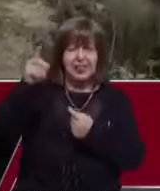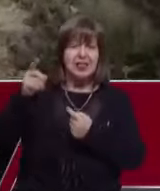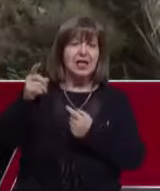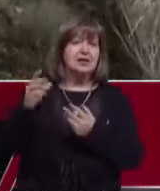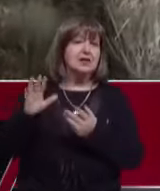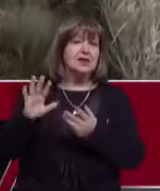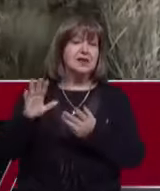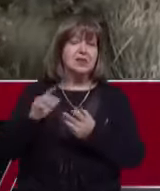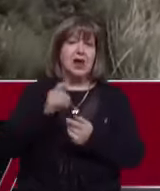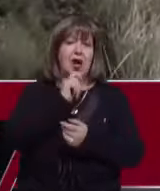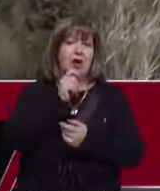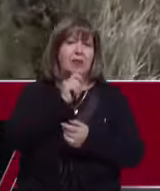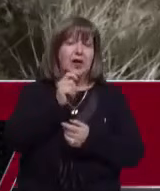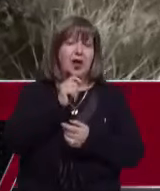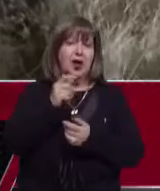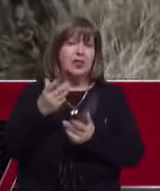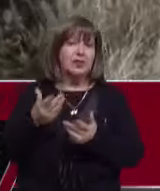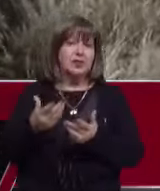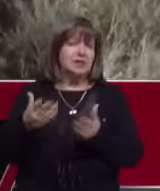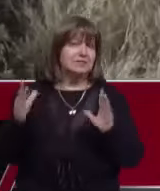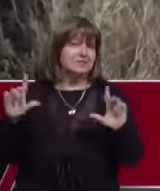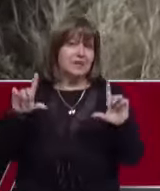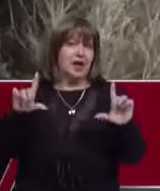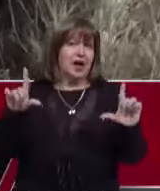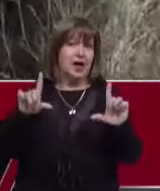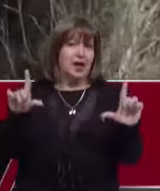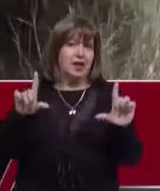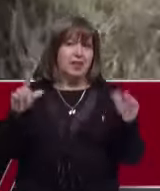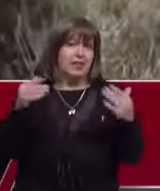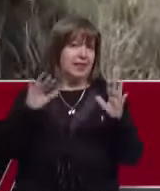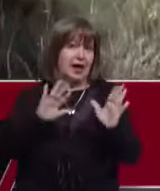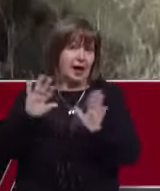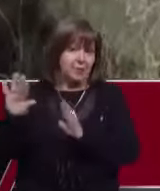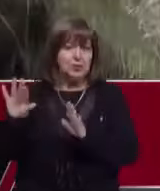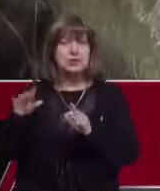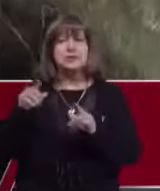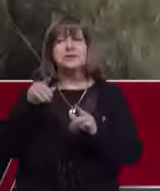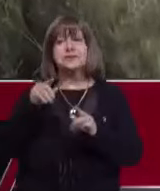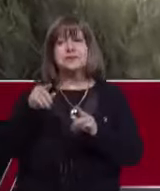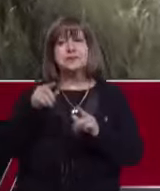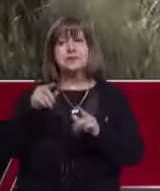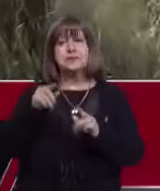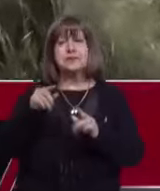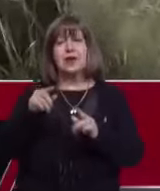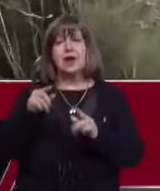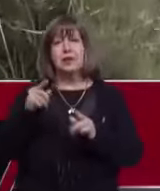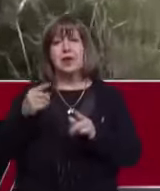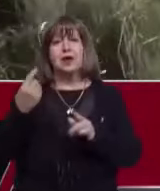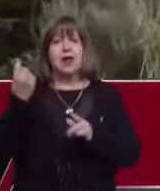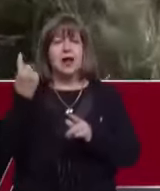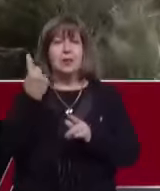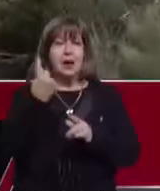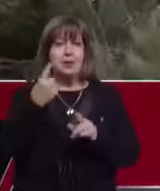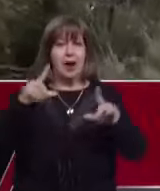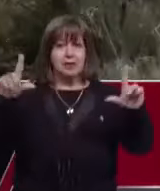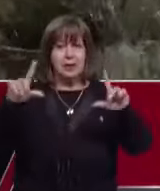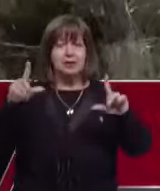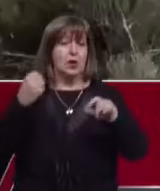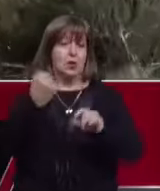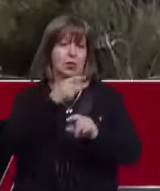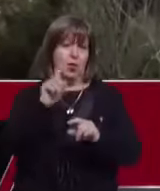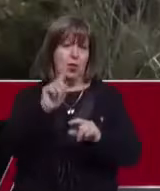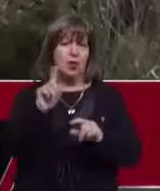decidimos no hacerle caso al rating y y Buscar a Lan sí no compartimos información y trabajamos entre todos los